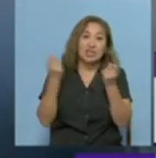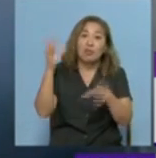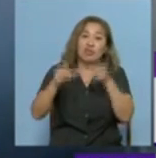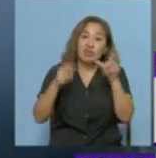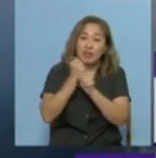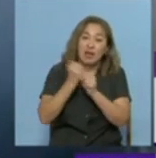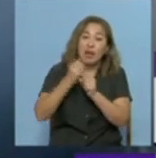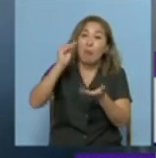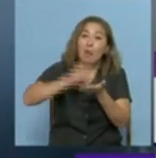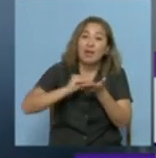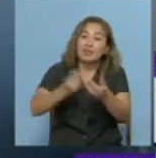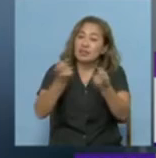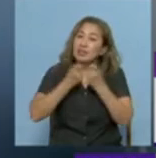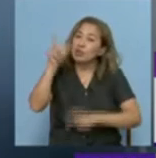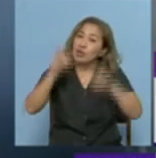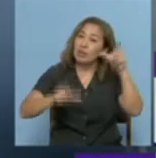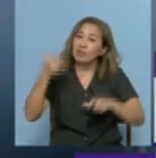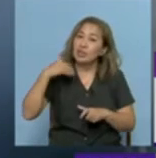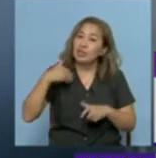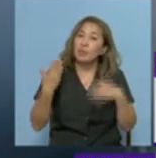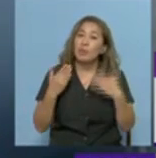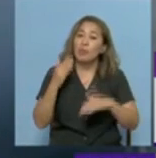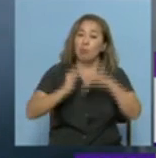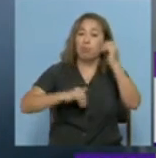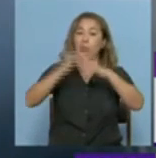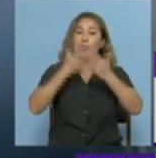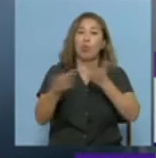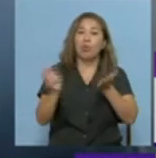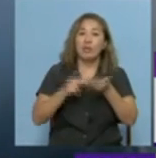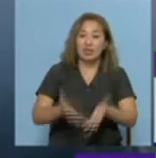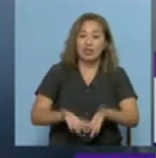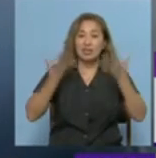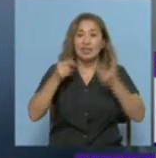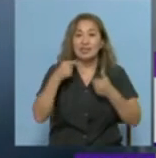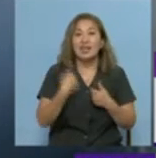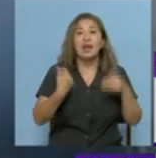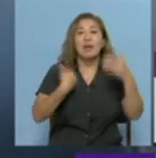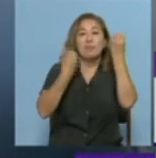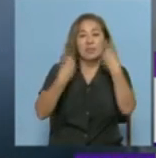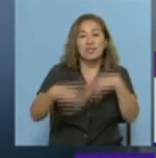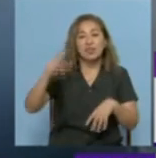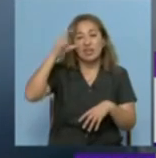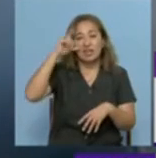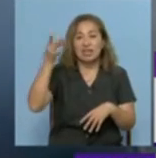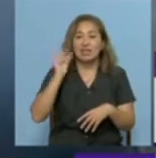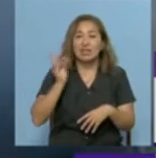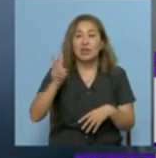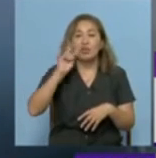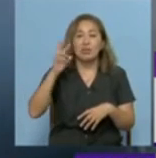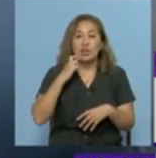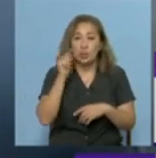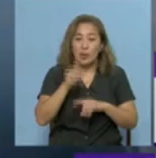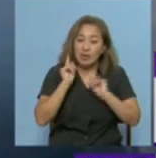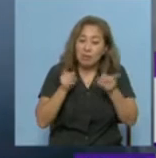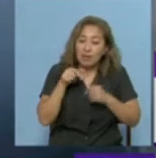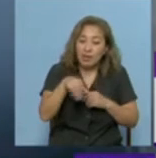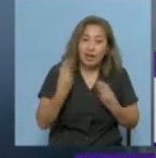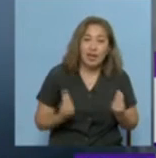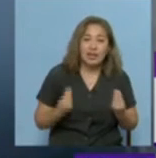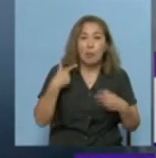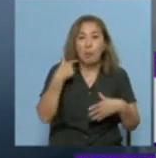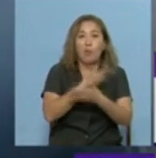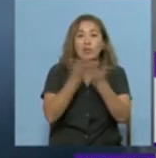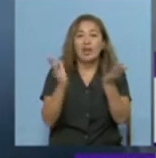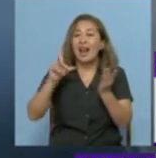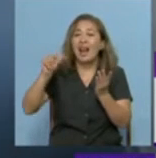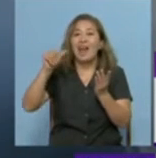Vamos a necesitar de todos los argentinos para reconstruir el país a partir del 10 de diciembre de 2019. Y en ese marco también la presencia